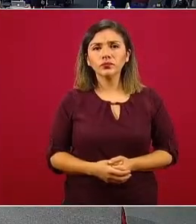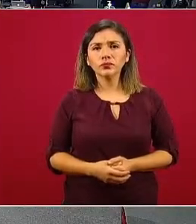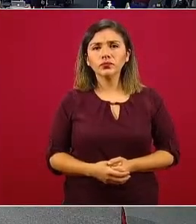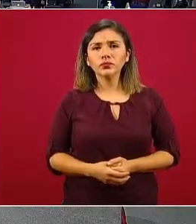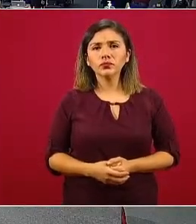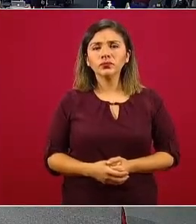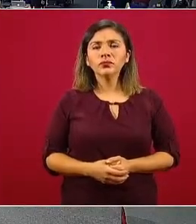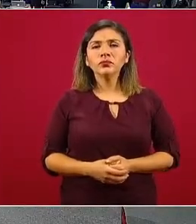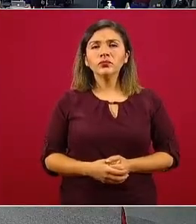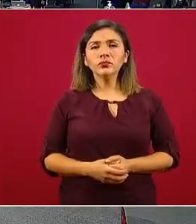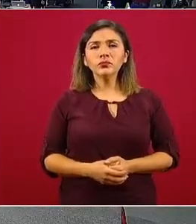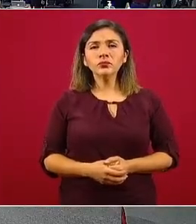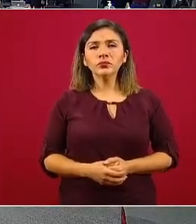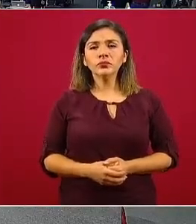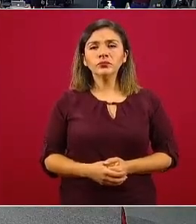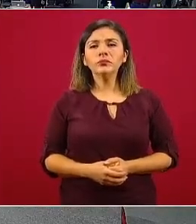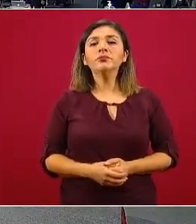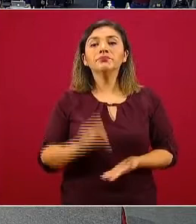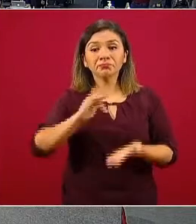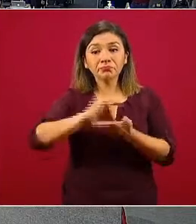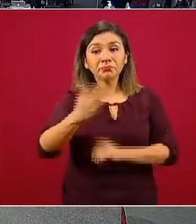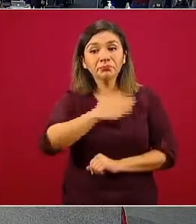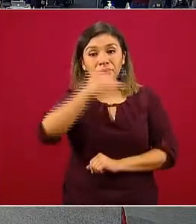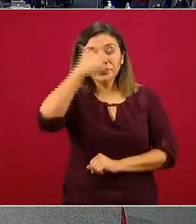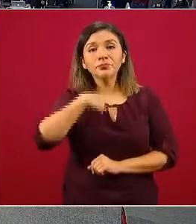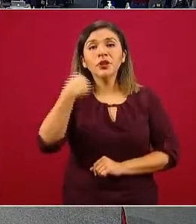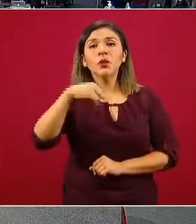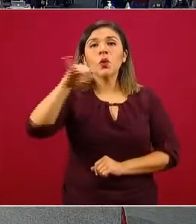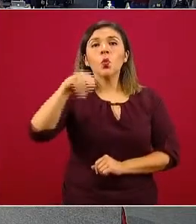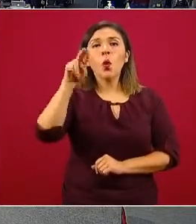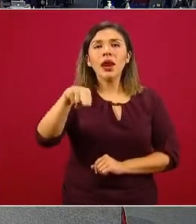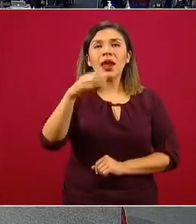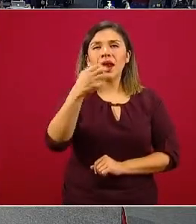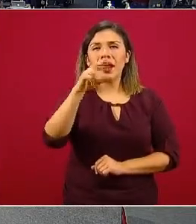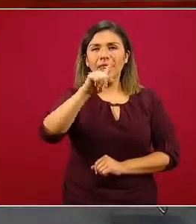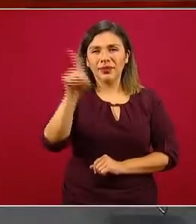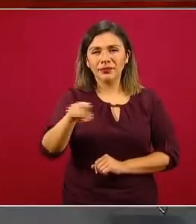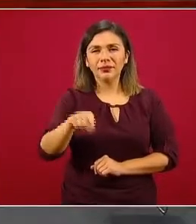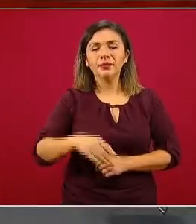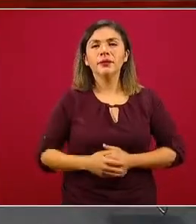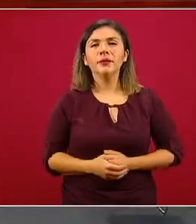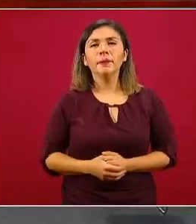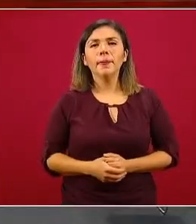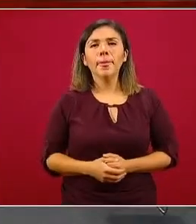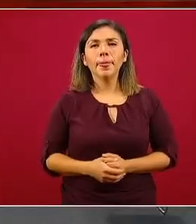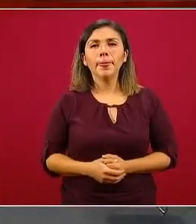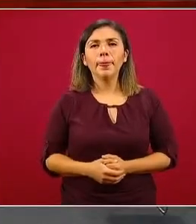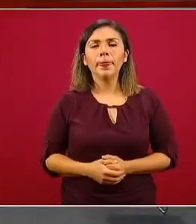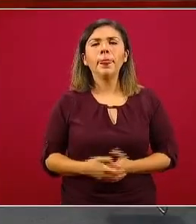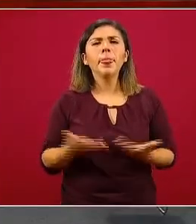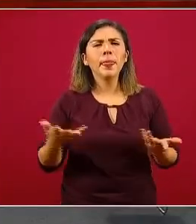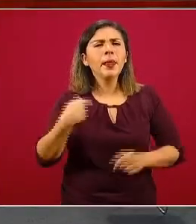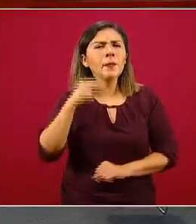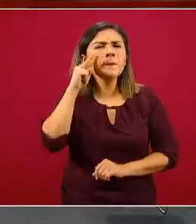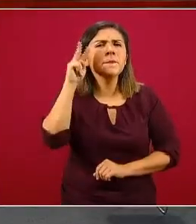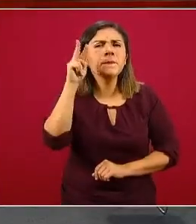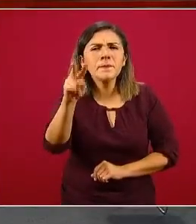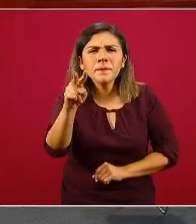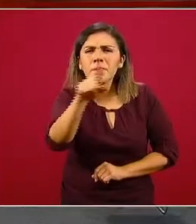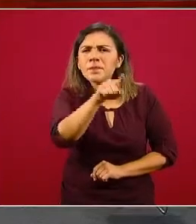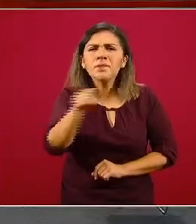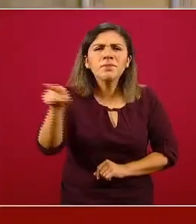compañera. Gracias, sí, buenas noches. Juan Hernández del periódico Basta y de Grupo Cantón. Me llama la atención en